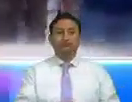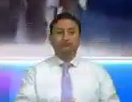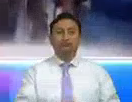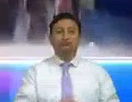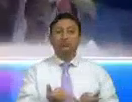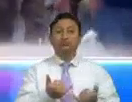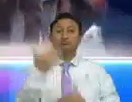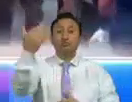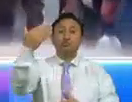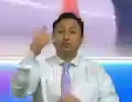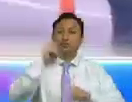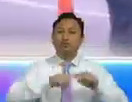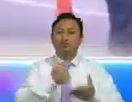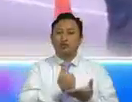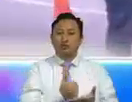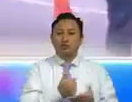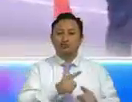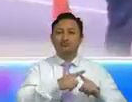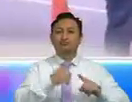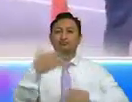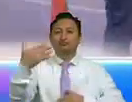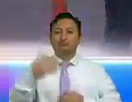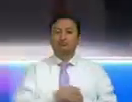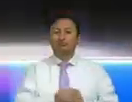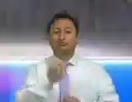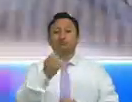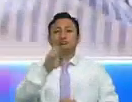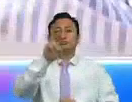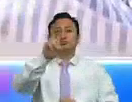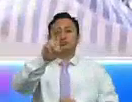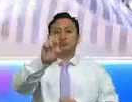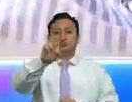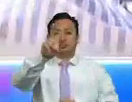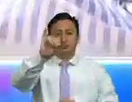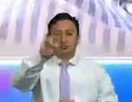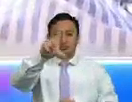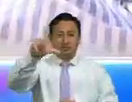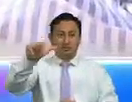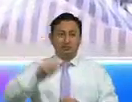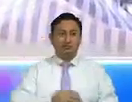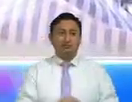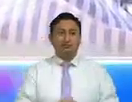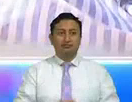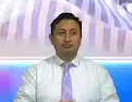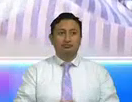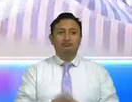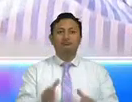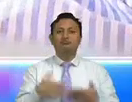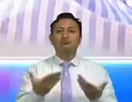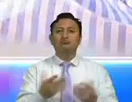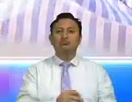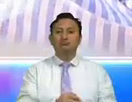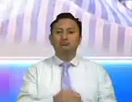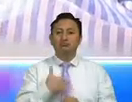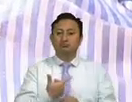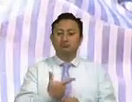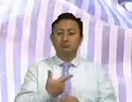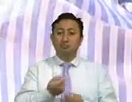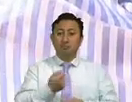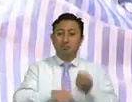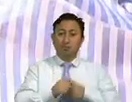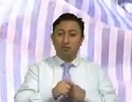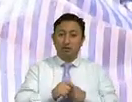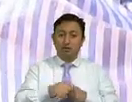sostiene el ex alcalde erick hito de villa lo único que se ha hecho es tratar de combatirla las ventas